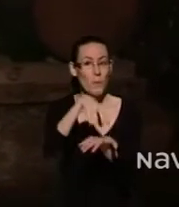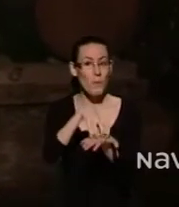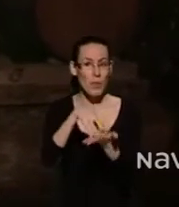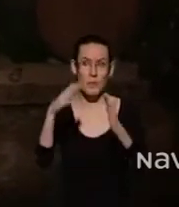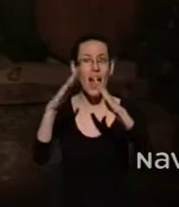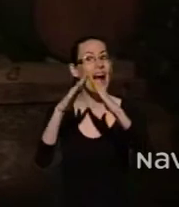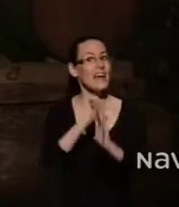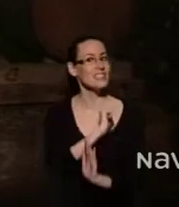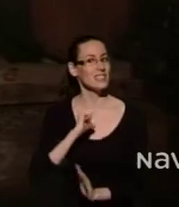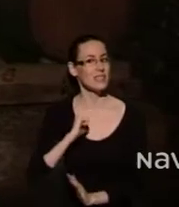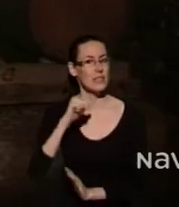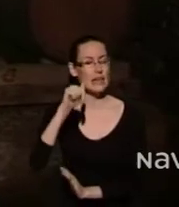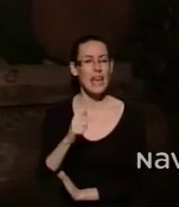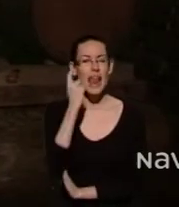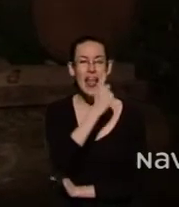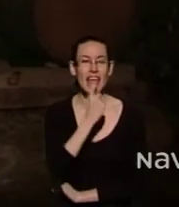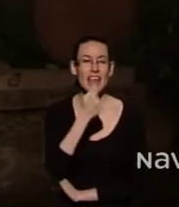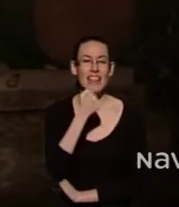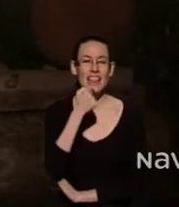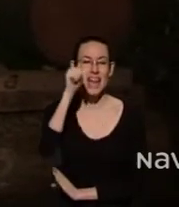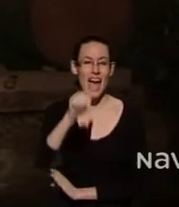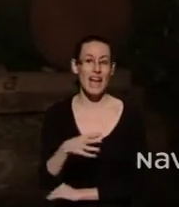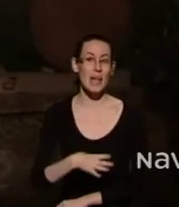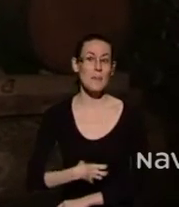la leyenda que aquí estuvo encerrado Príncipe de Diana.